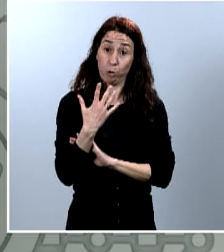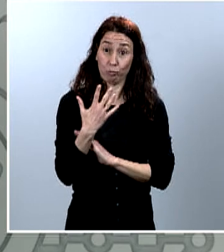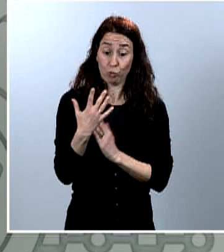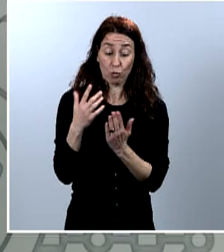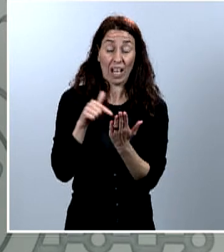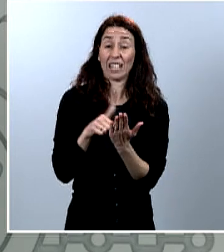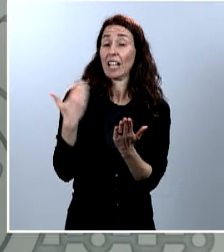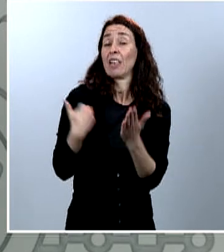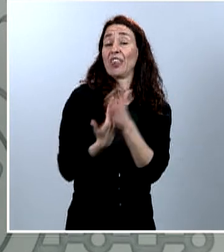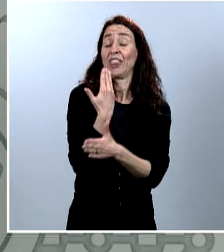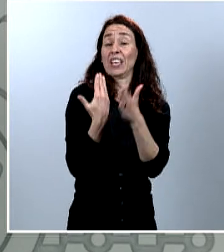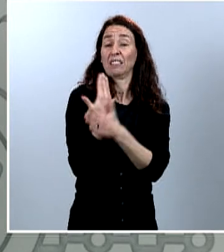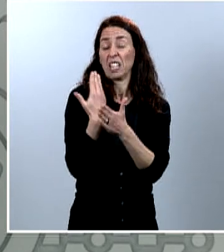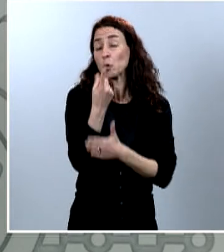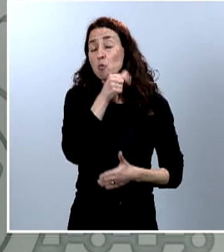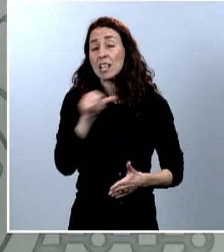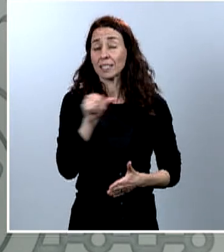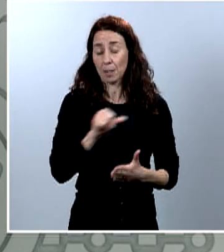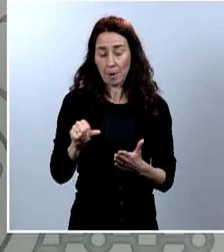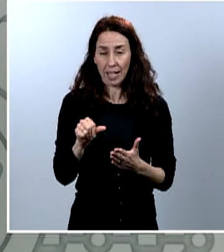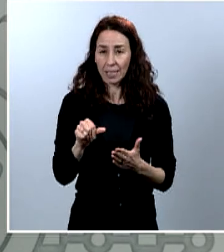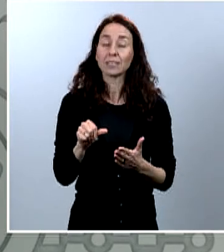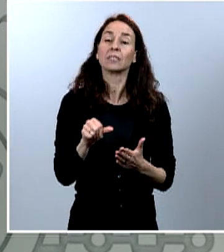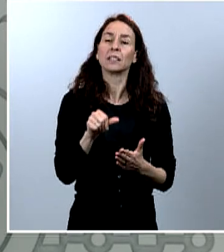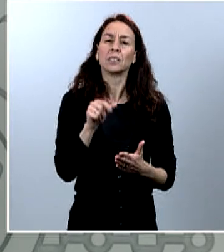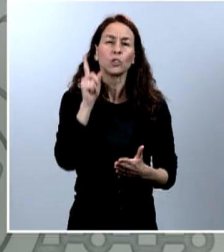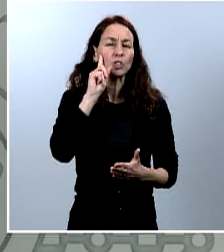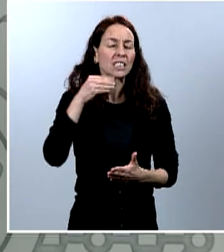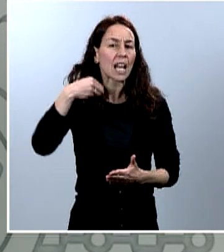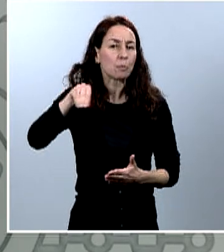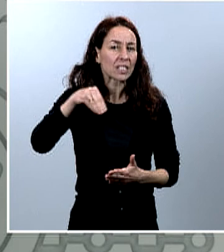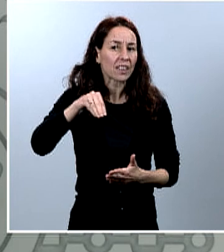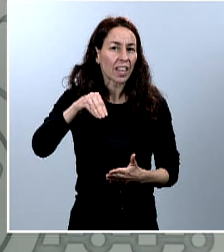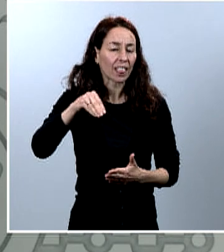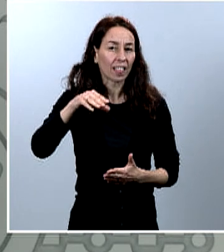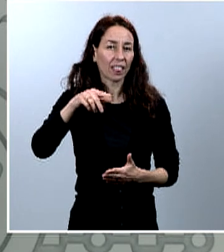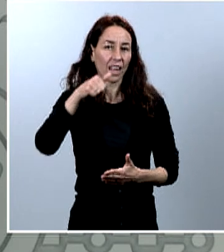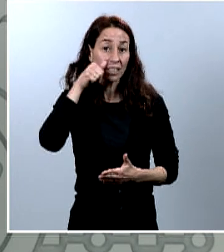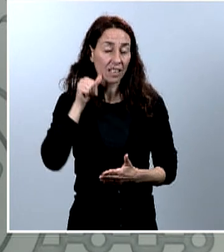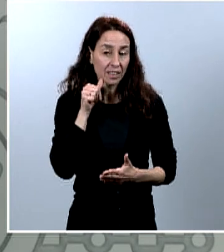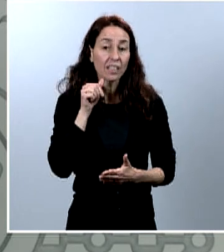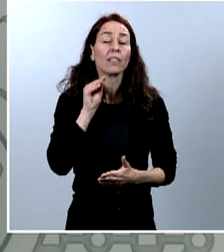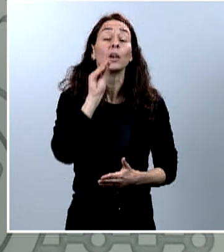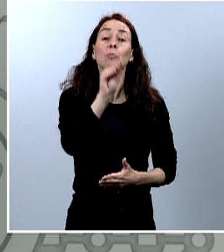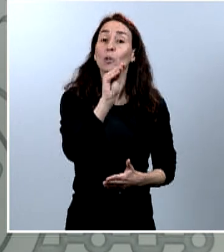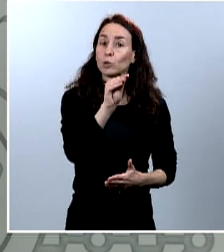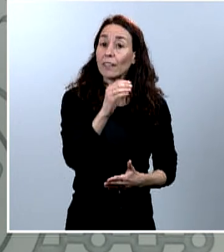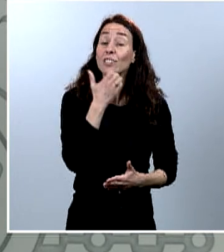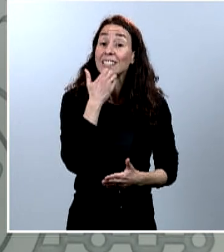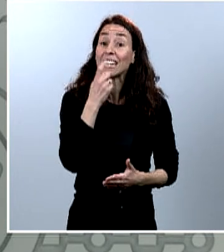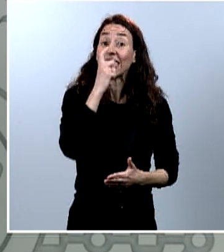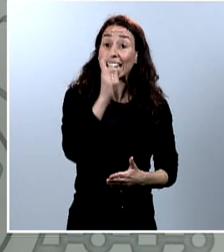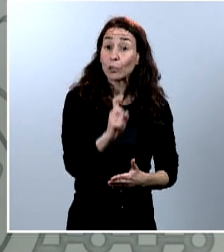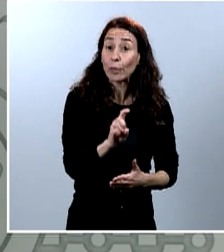unos días o unas semanas, me parece que era el presidente Sánchez, preguntando que si el ratoncito Pérez podría o no